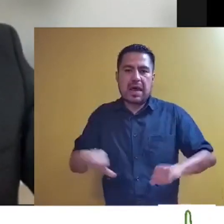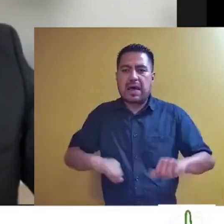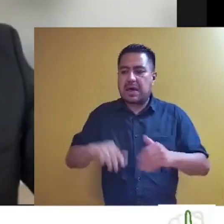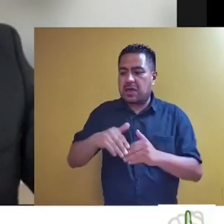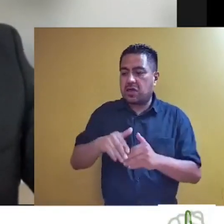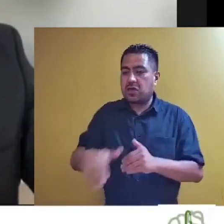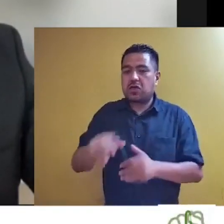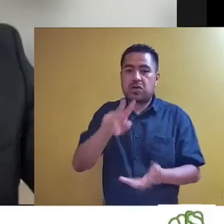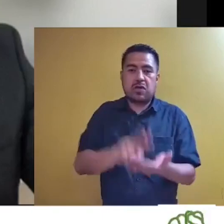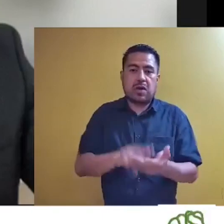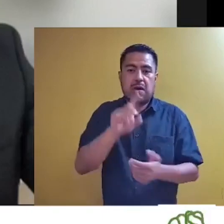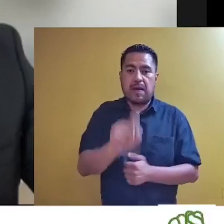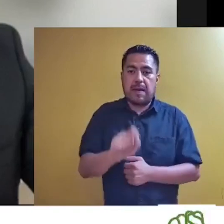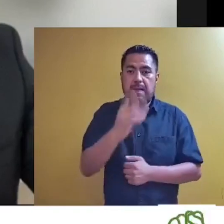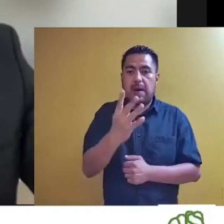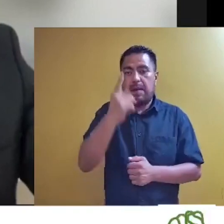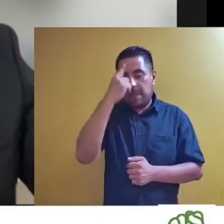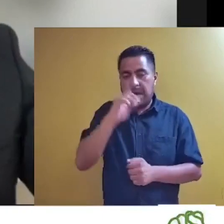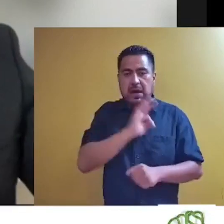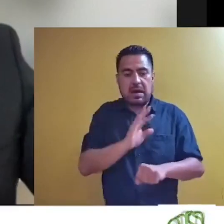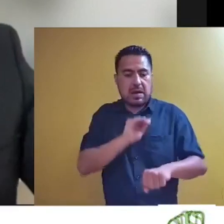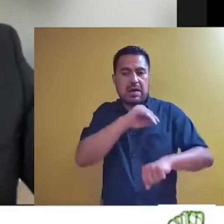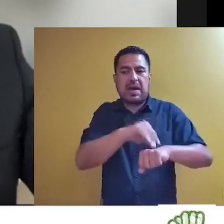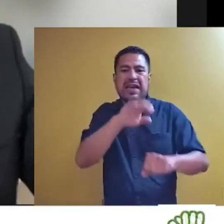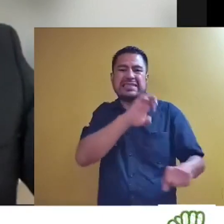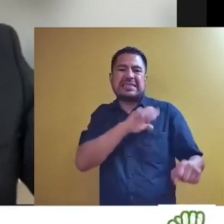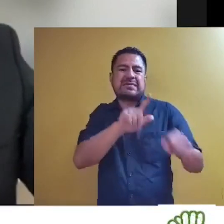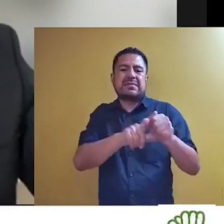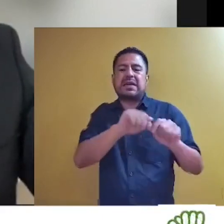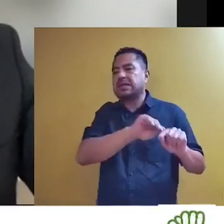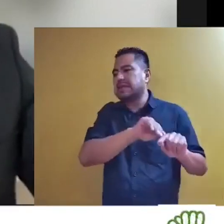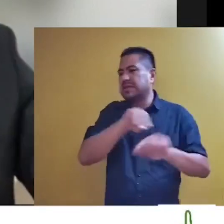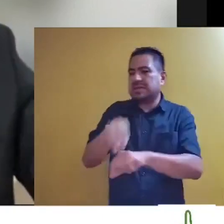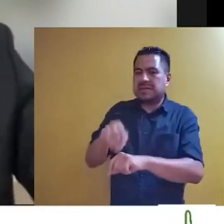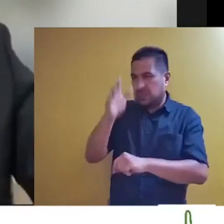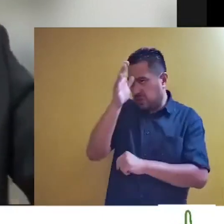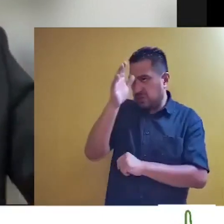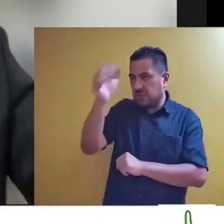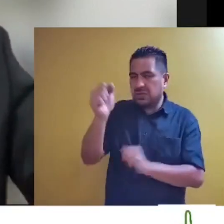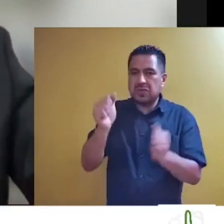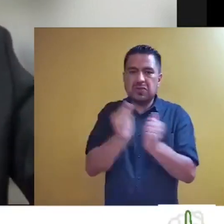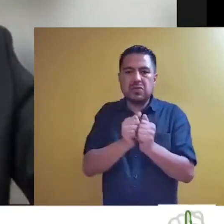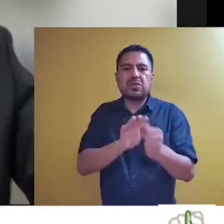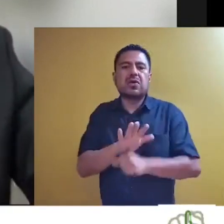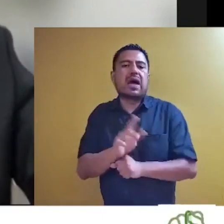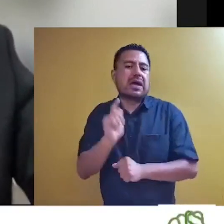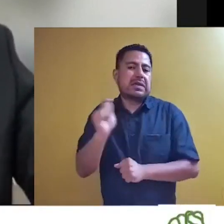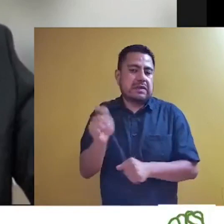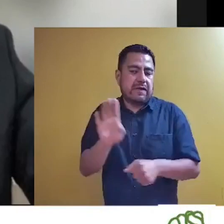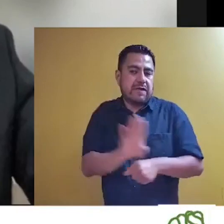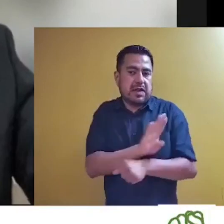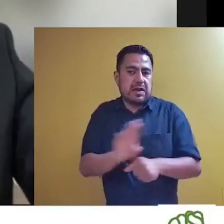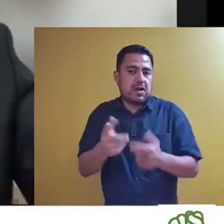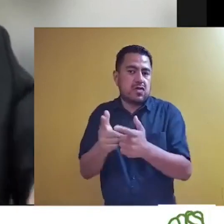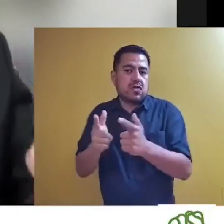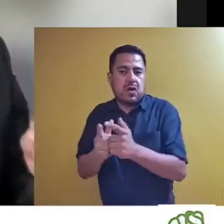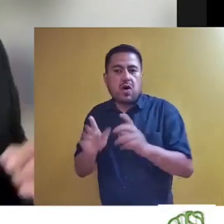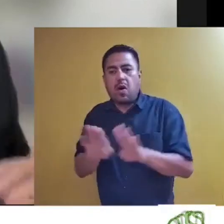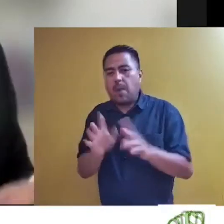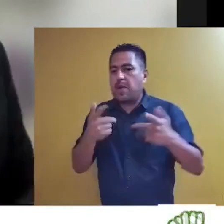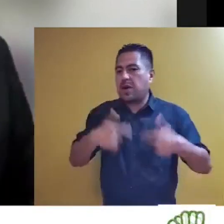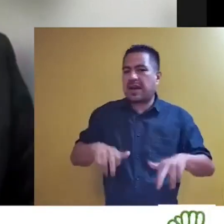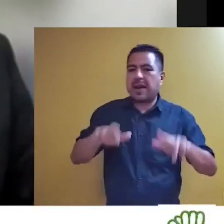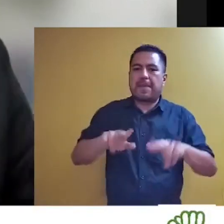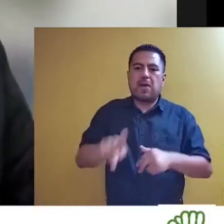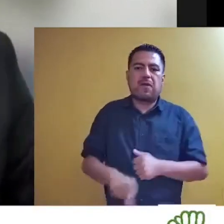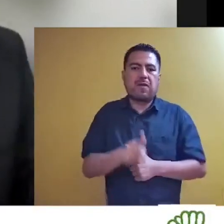fiscal 2024 para que se agregue una partida específica en concepto de dieta a favor de la actora en su calidad de representante